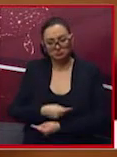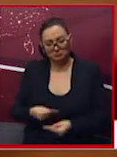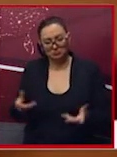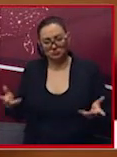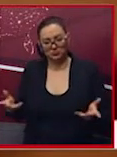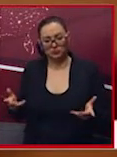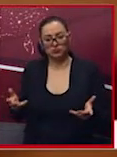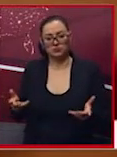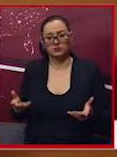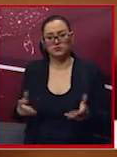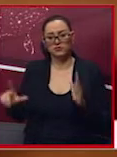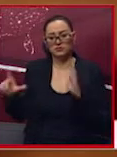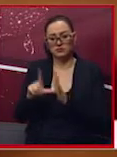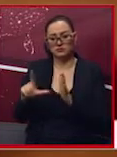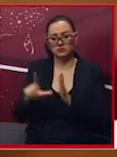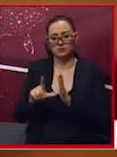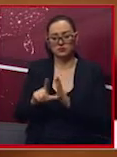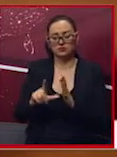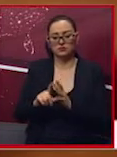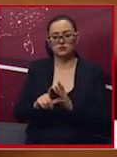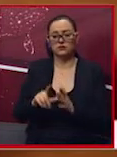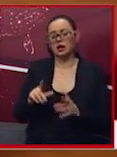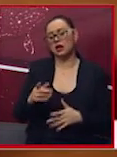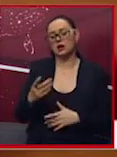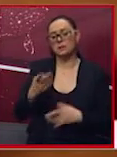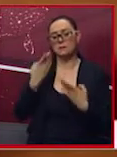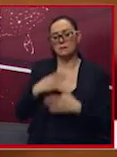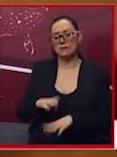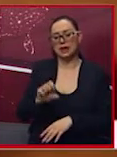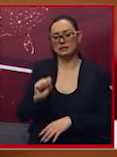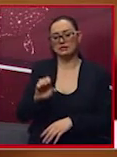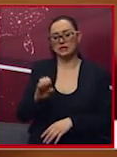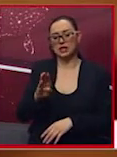a través de las tarjetas que distribuyó Bansefi.